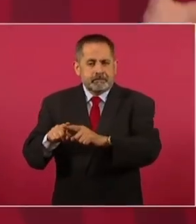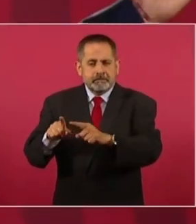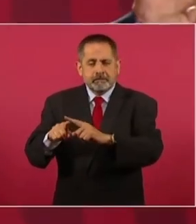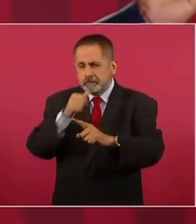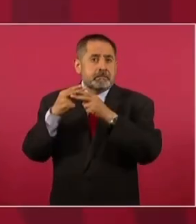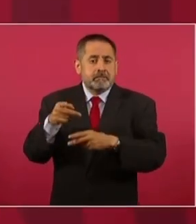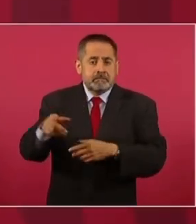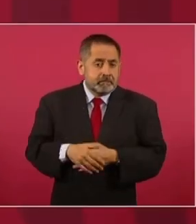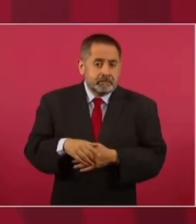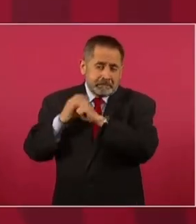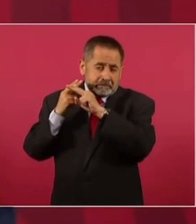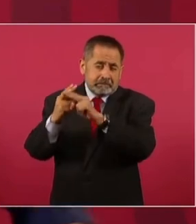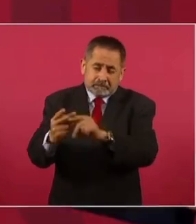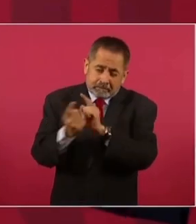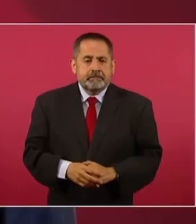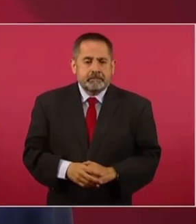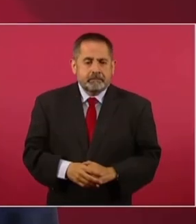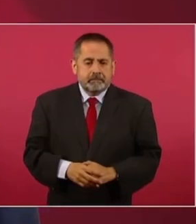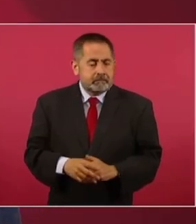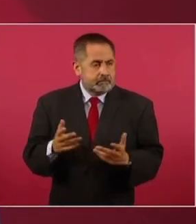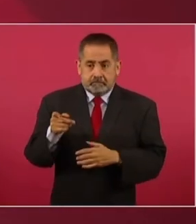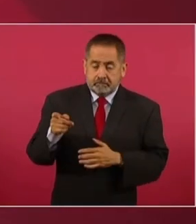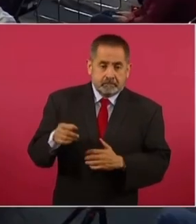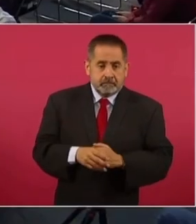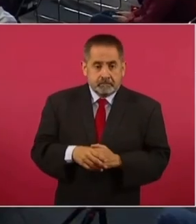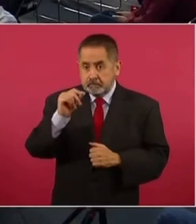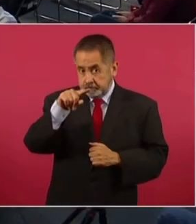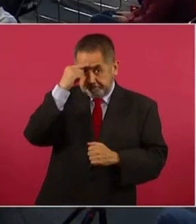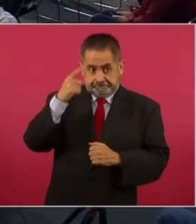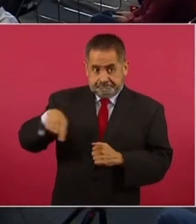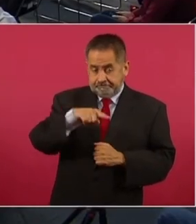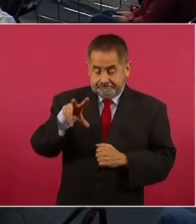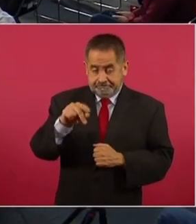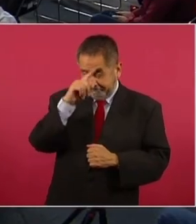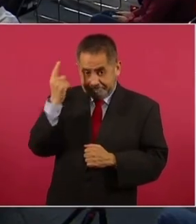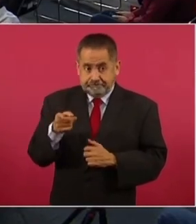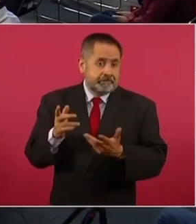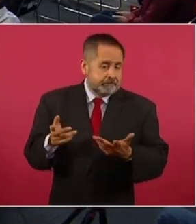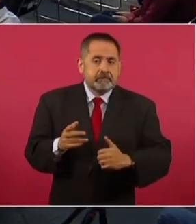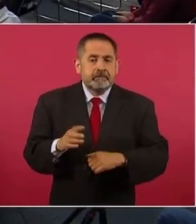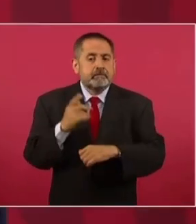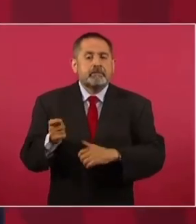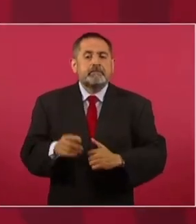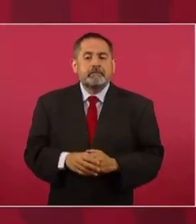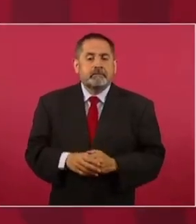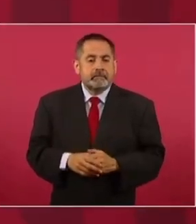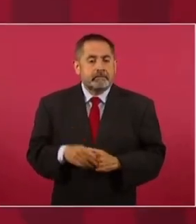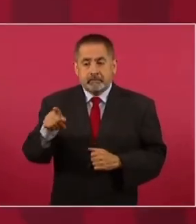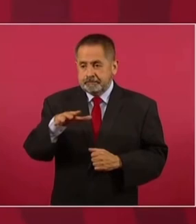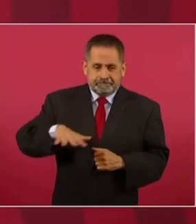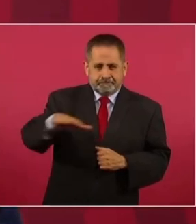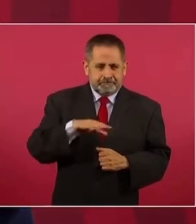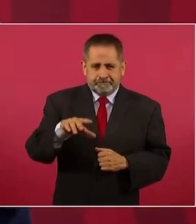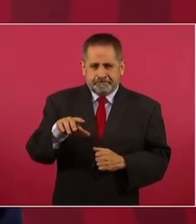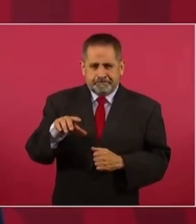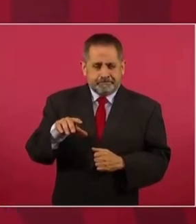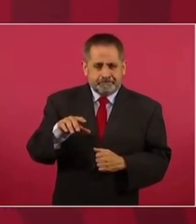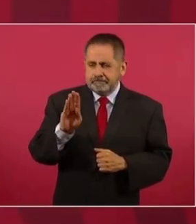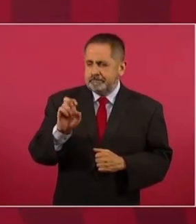Pues lleva 30 años ahí. Por cierto, no es fácil, porque es de los distritos